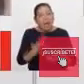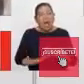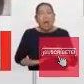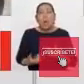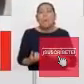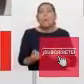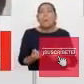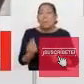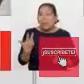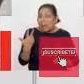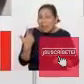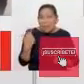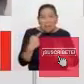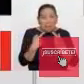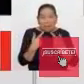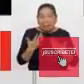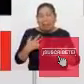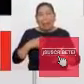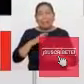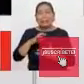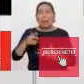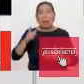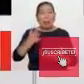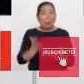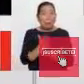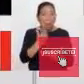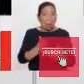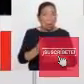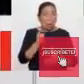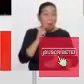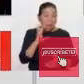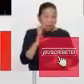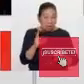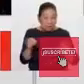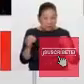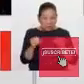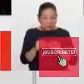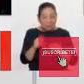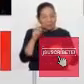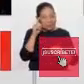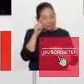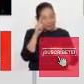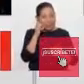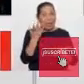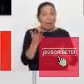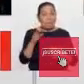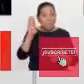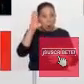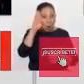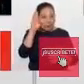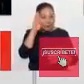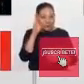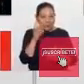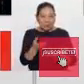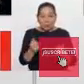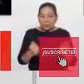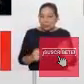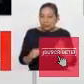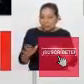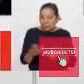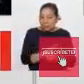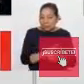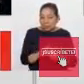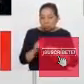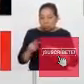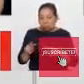esa cantidad y estaban perdiendo los papeles, ¿no? Entonces nosotros ahí planteamos otro tipo de estrategia y realizamos pues un copamiento a todo el Cono